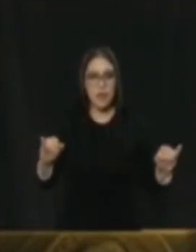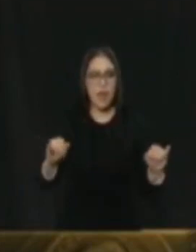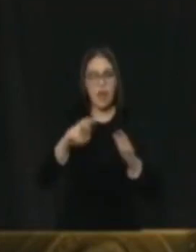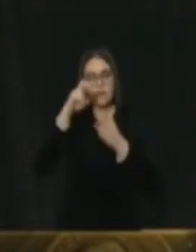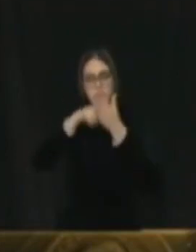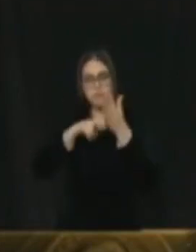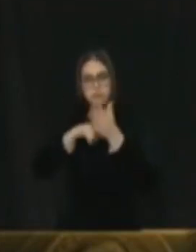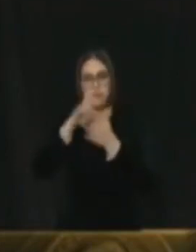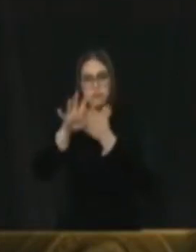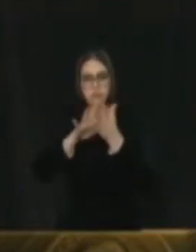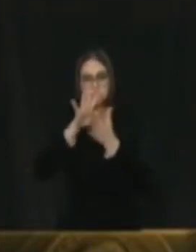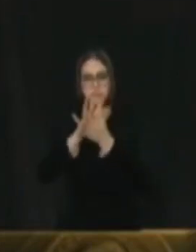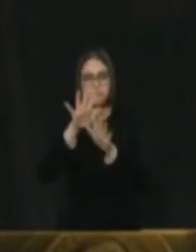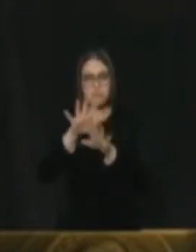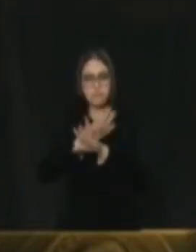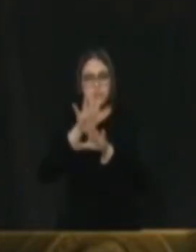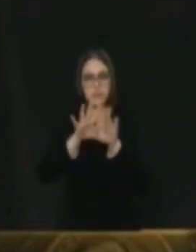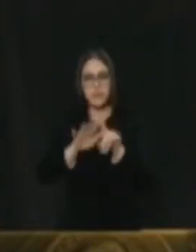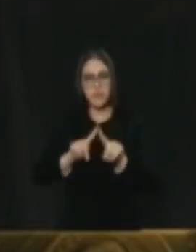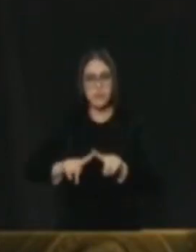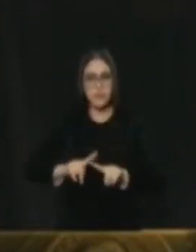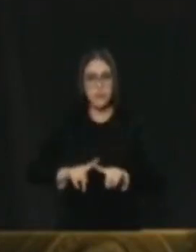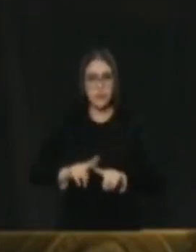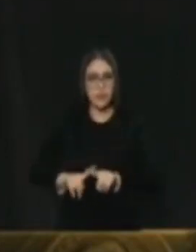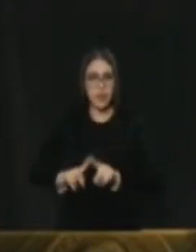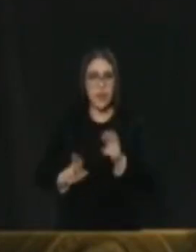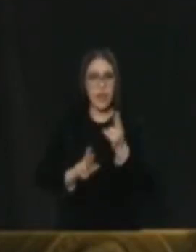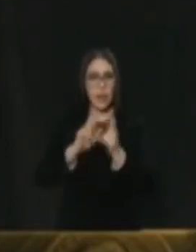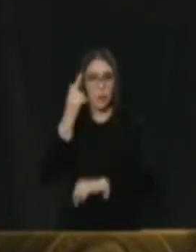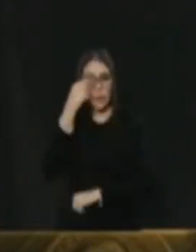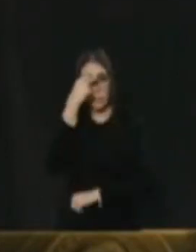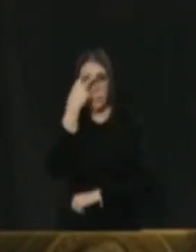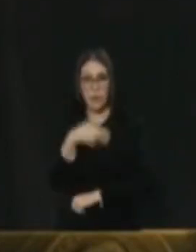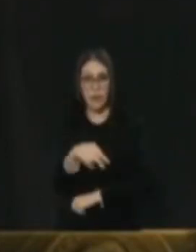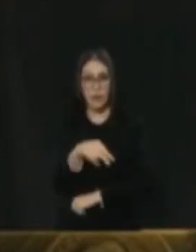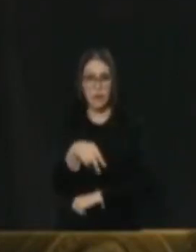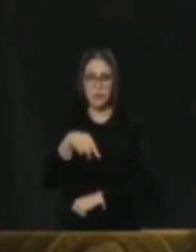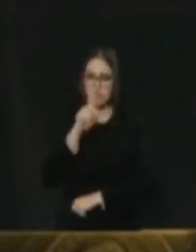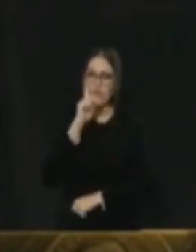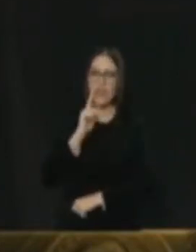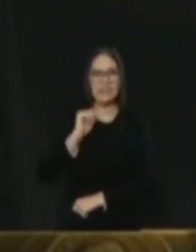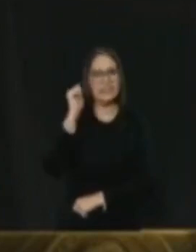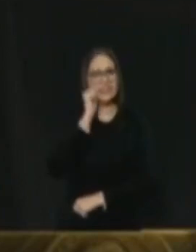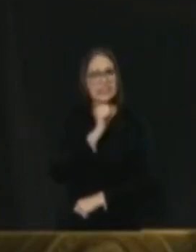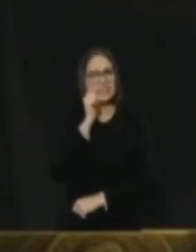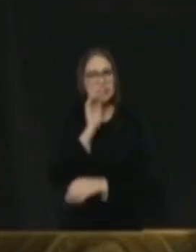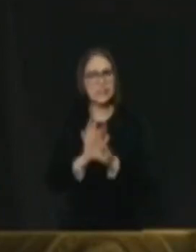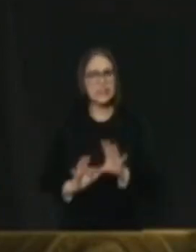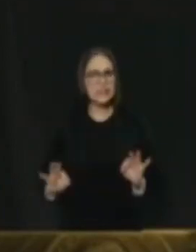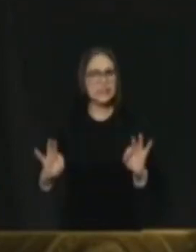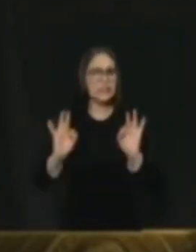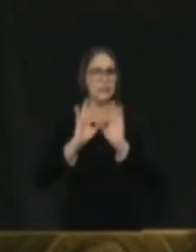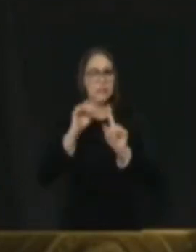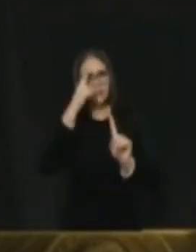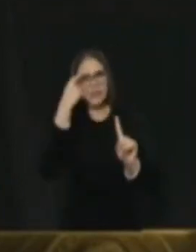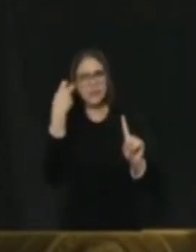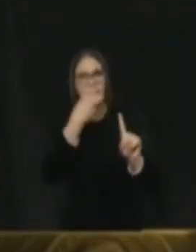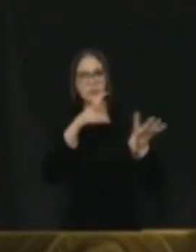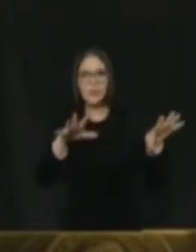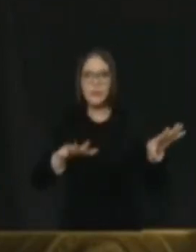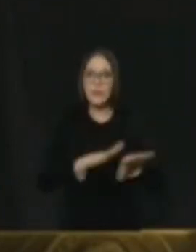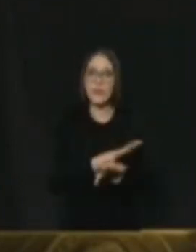Revolución Mexicana, las mujeres hemos sido motor de estas grandes transformaciones. Sin embargo, la gran